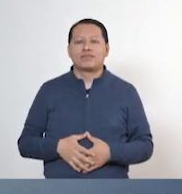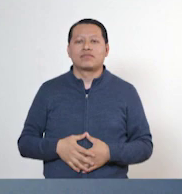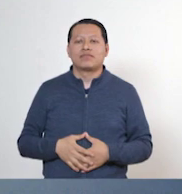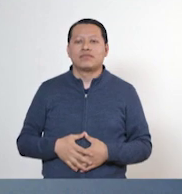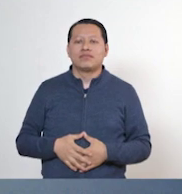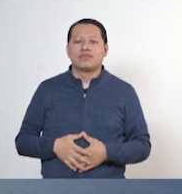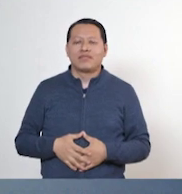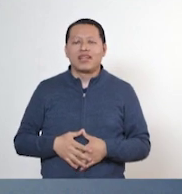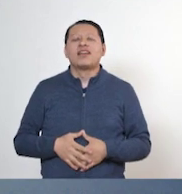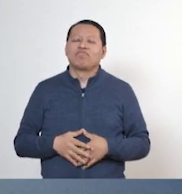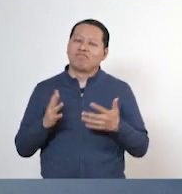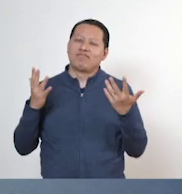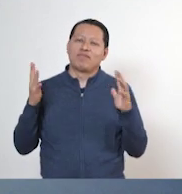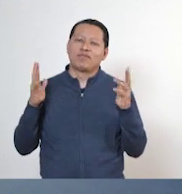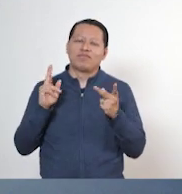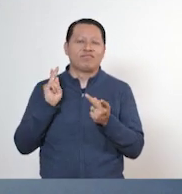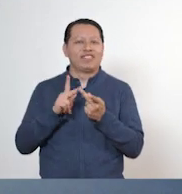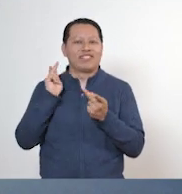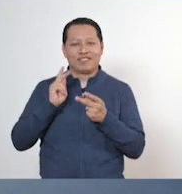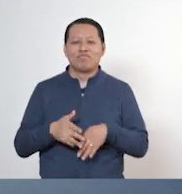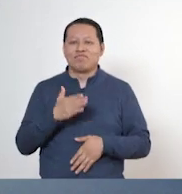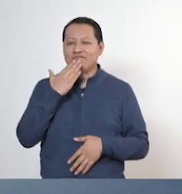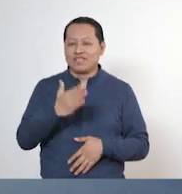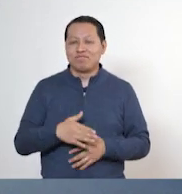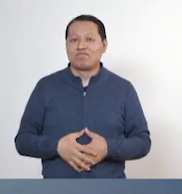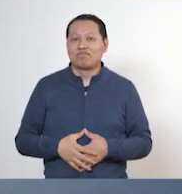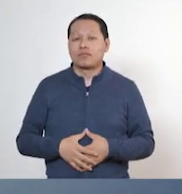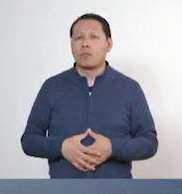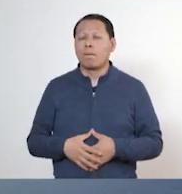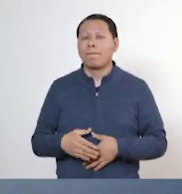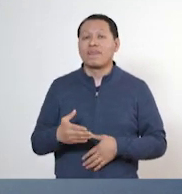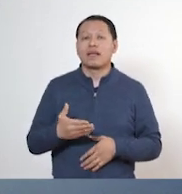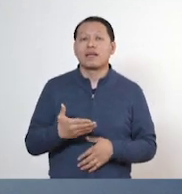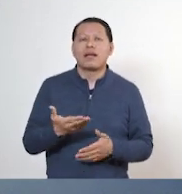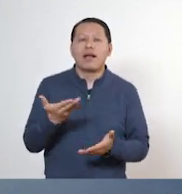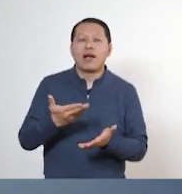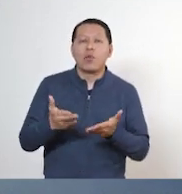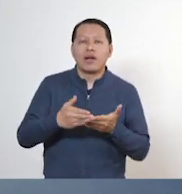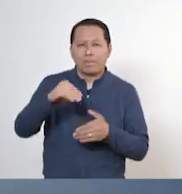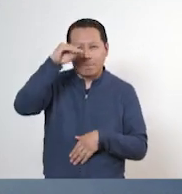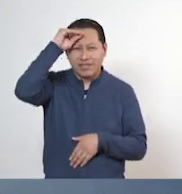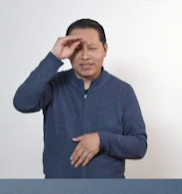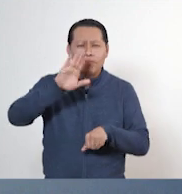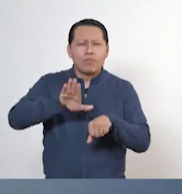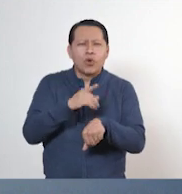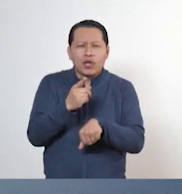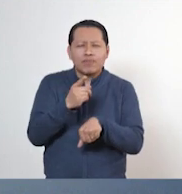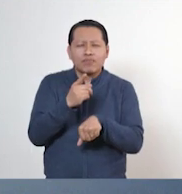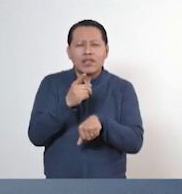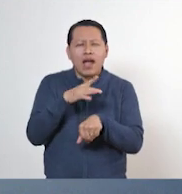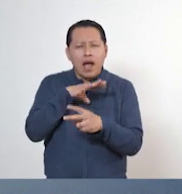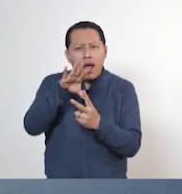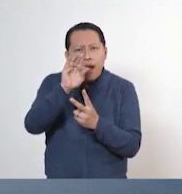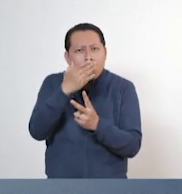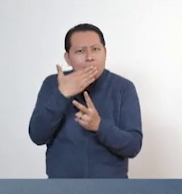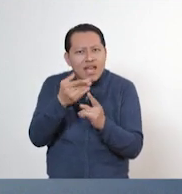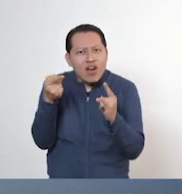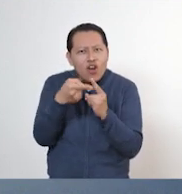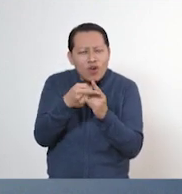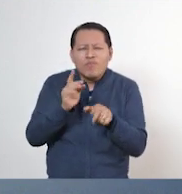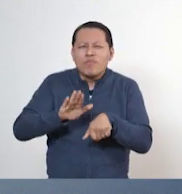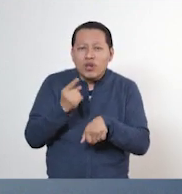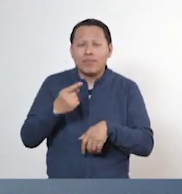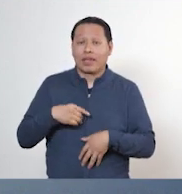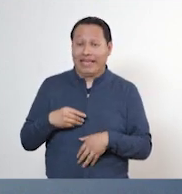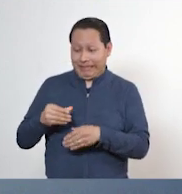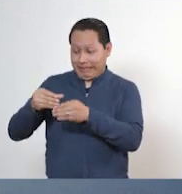1, 2, 3, 4. ¡Bravo, bravo! ¡Perfecto! Muy bien. Bueno, ahora reflexionemos por qué metiste gol con esta decisión, Coral. Porque si llevo